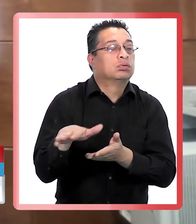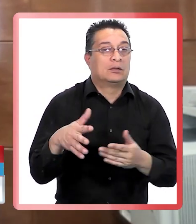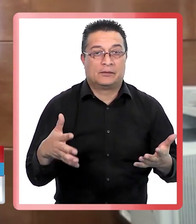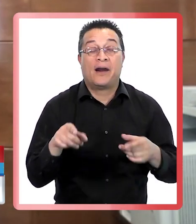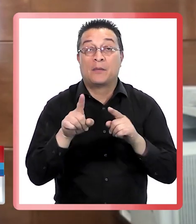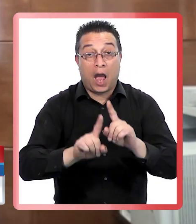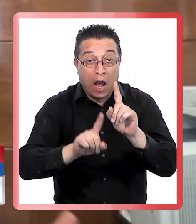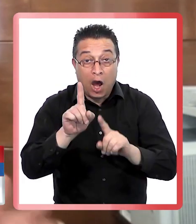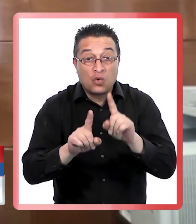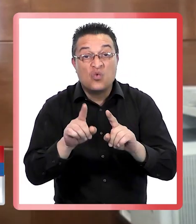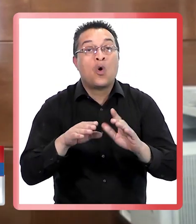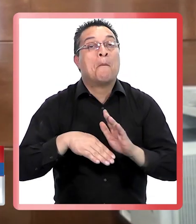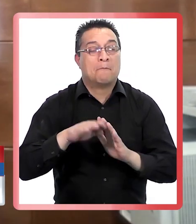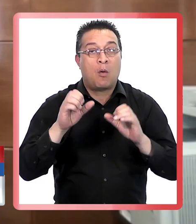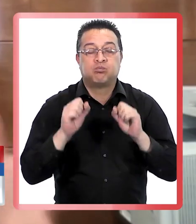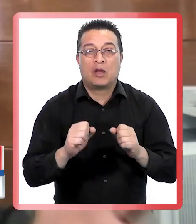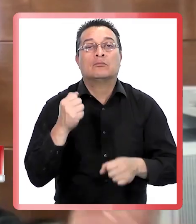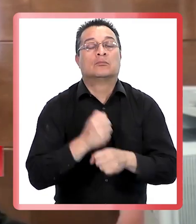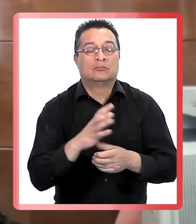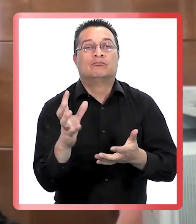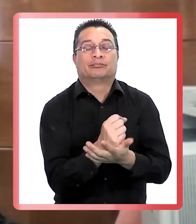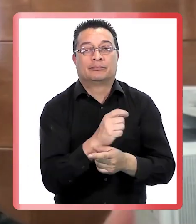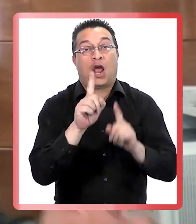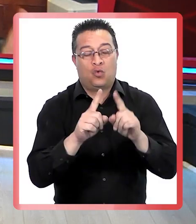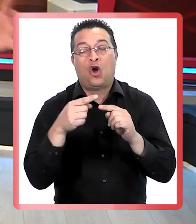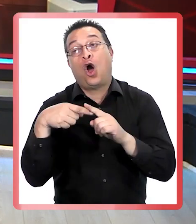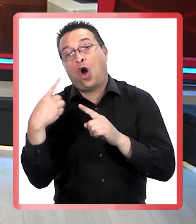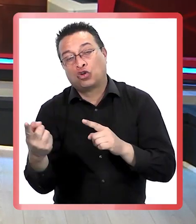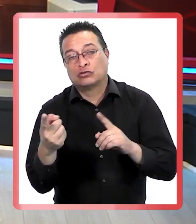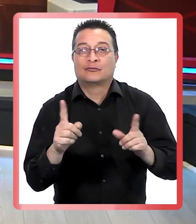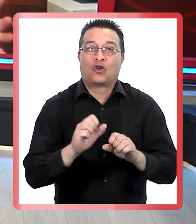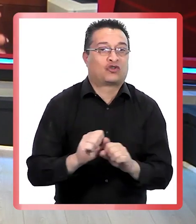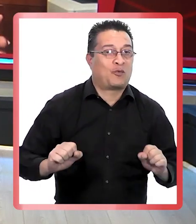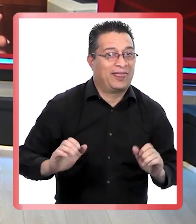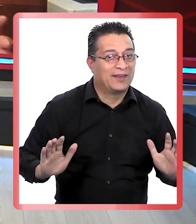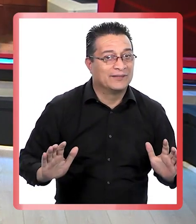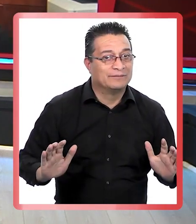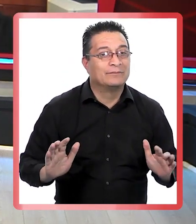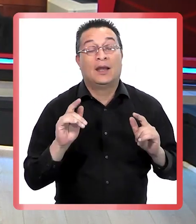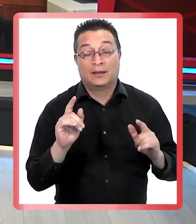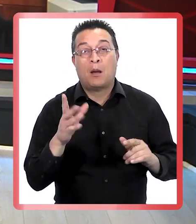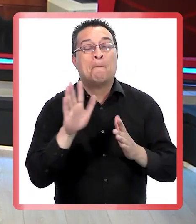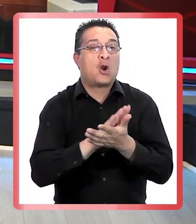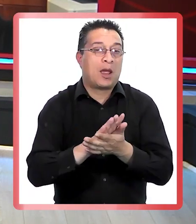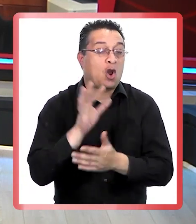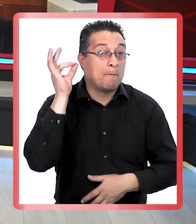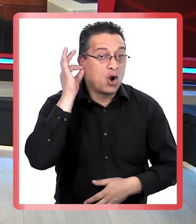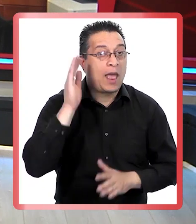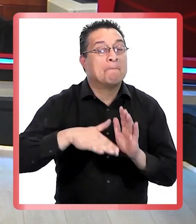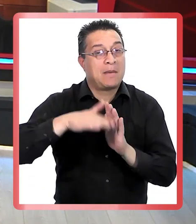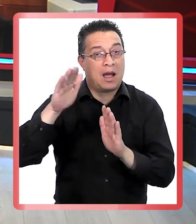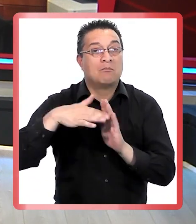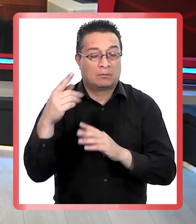¿no? Porque para algunos ha sido más posible recuperar empleo que para otras y otros. Claro. Por ejemplo, las mujeres,